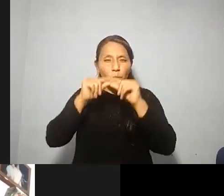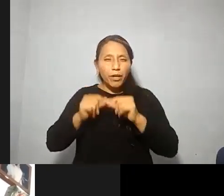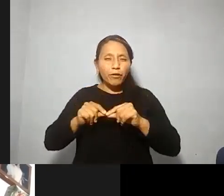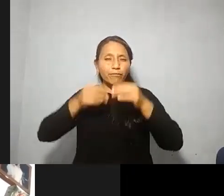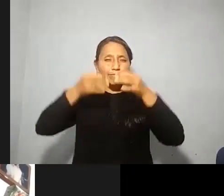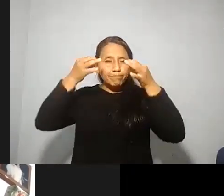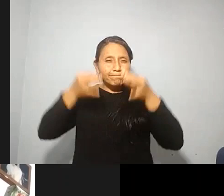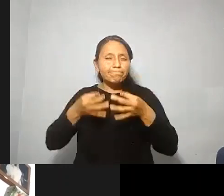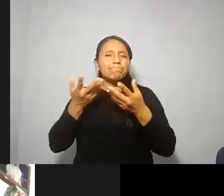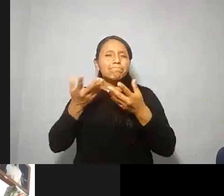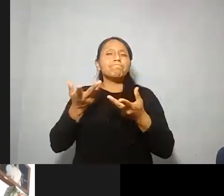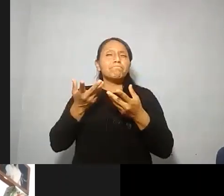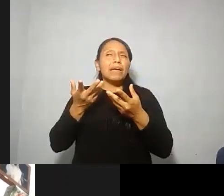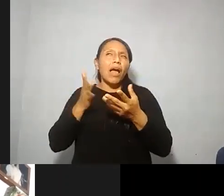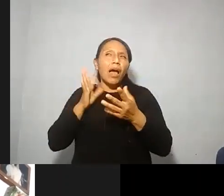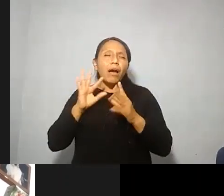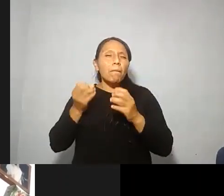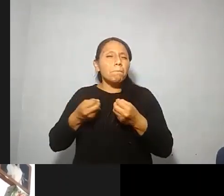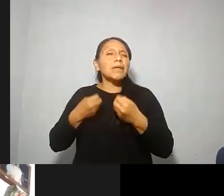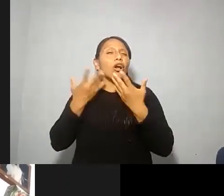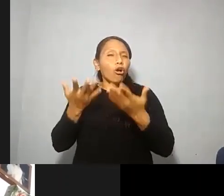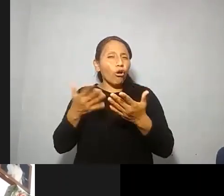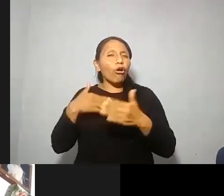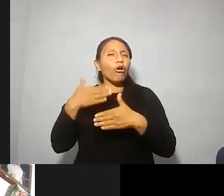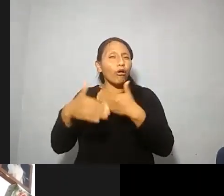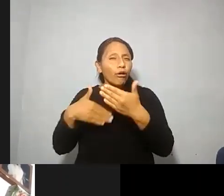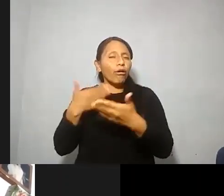una mejoría en el sentido de que sí,